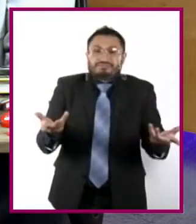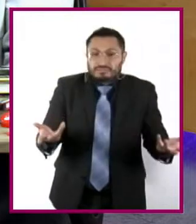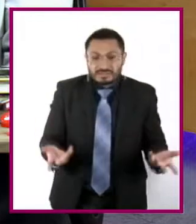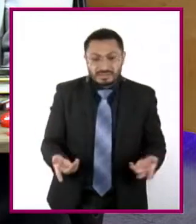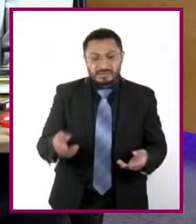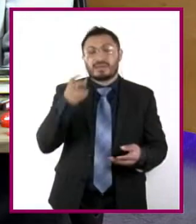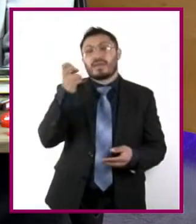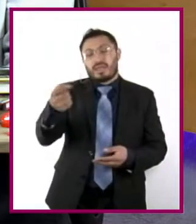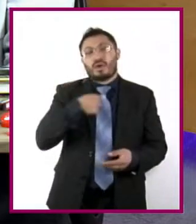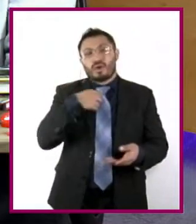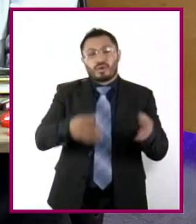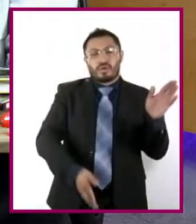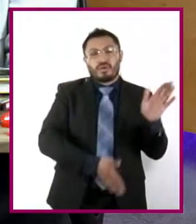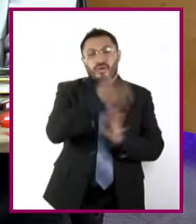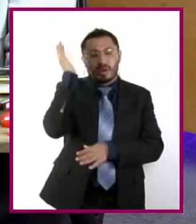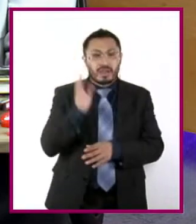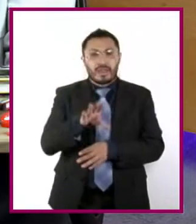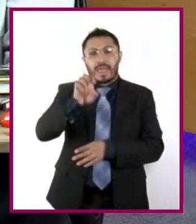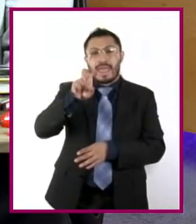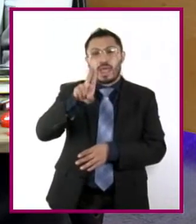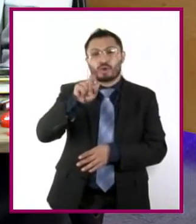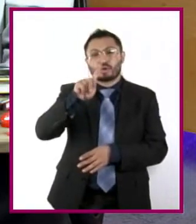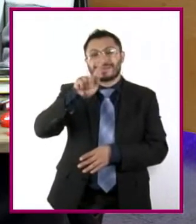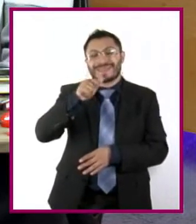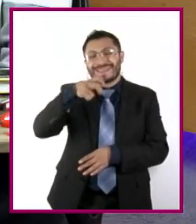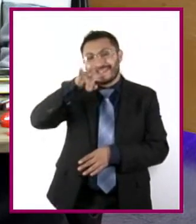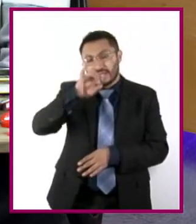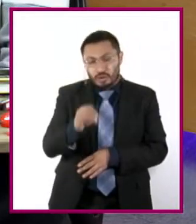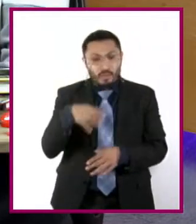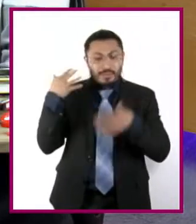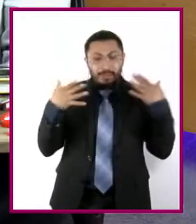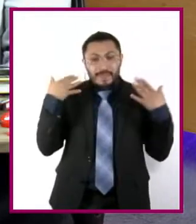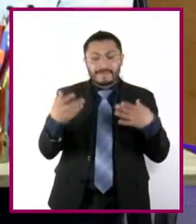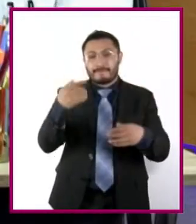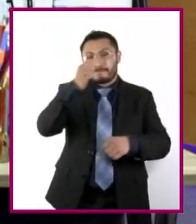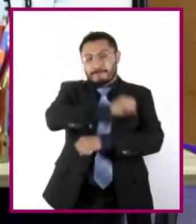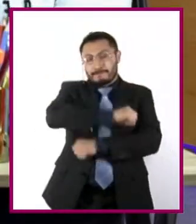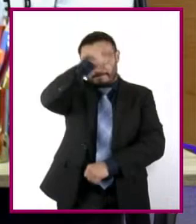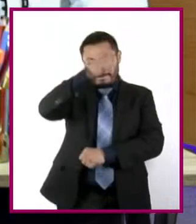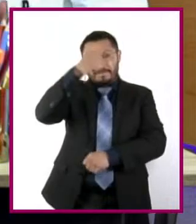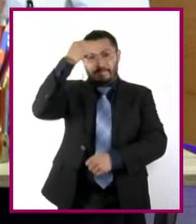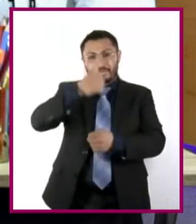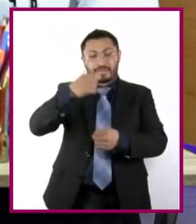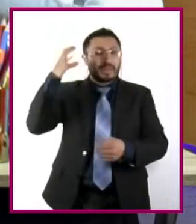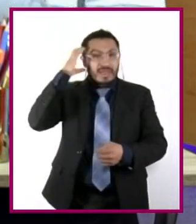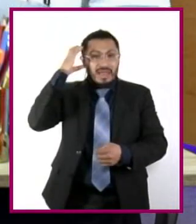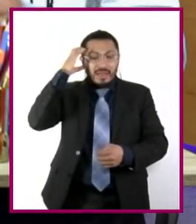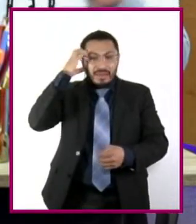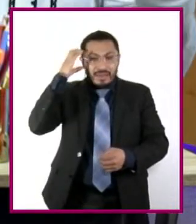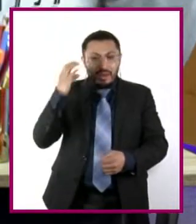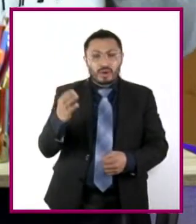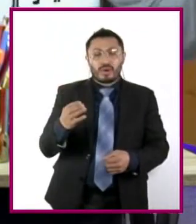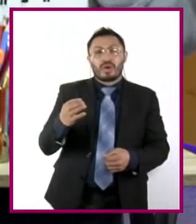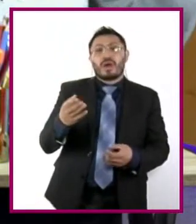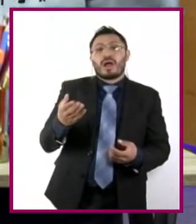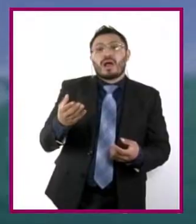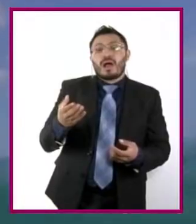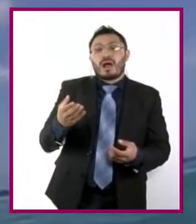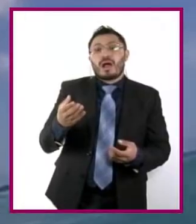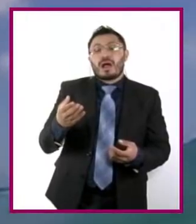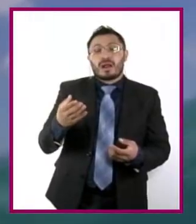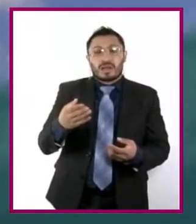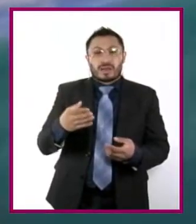a Eustaquio a pasear y dejé la ventana abierta para que el cuarto de la abuela se ventilara. Y Coco aprovechó a dar un hermoso